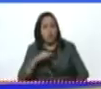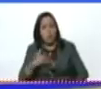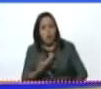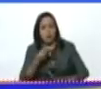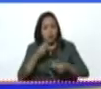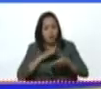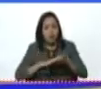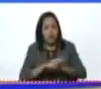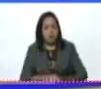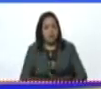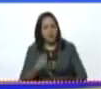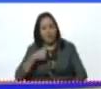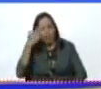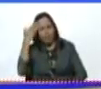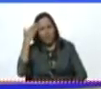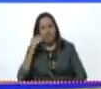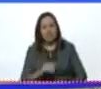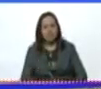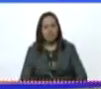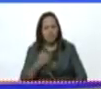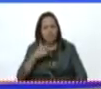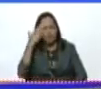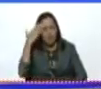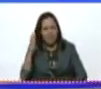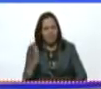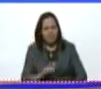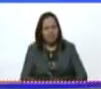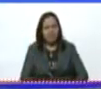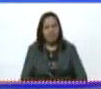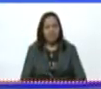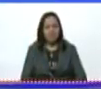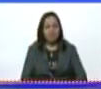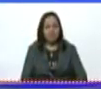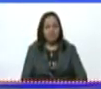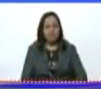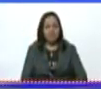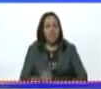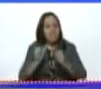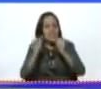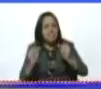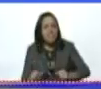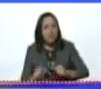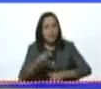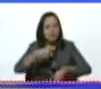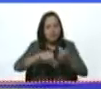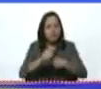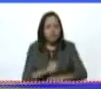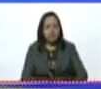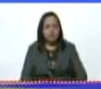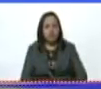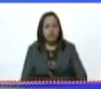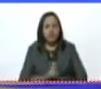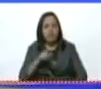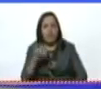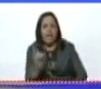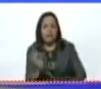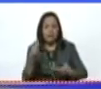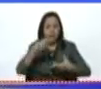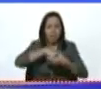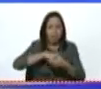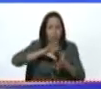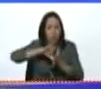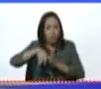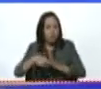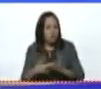sé. Yo lo sé que es así. Que los sistemas de comercialización también están penetrados por la corrupción.